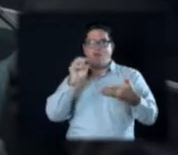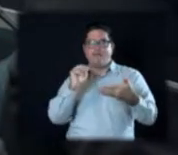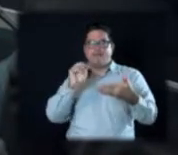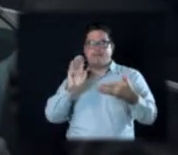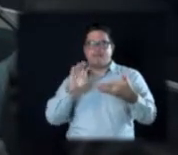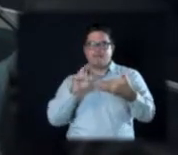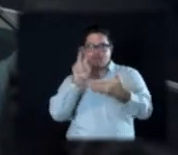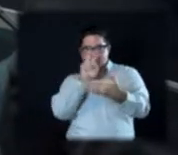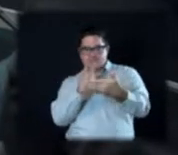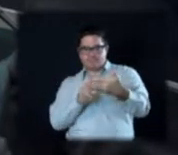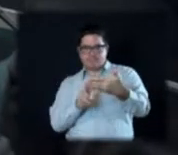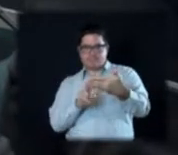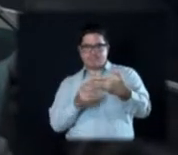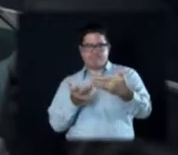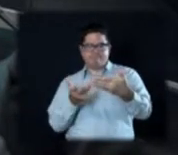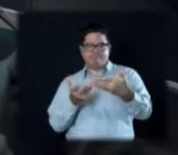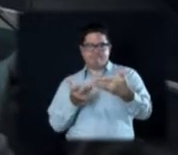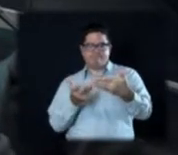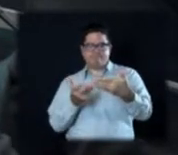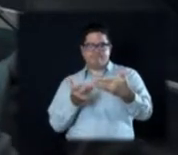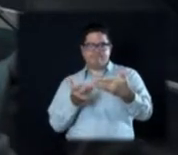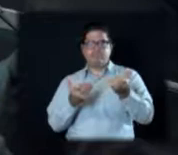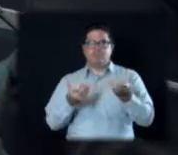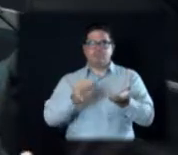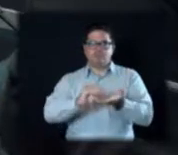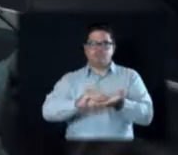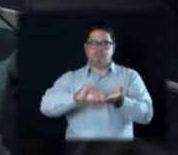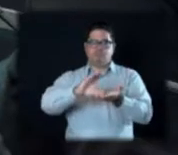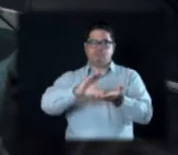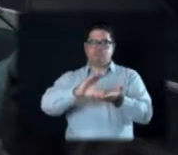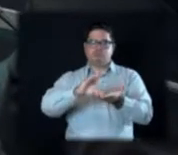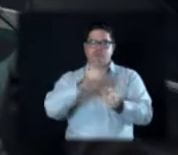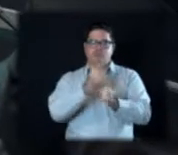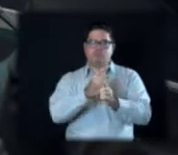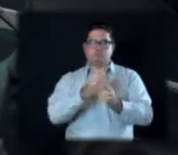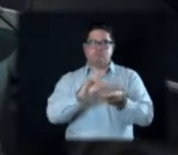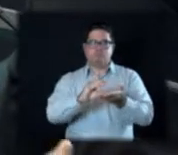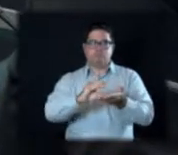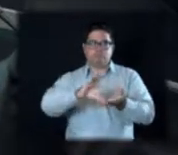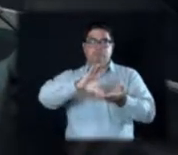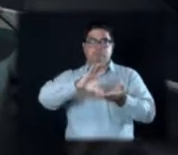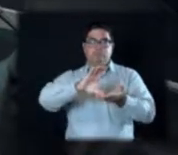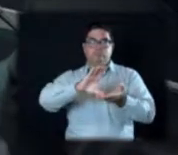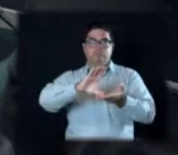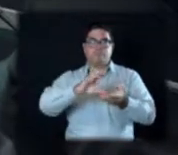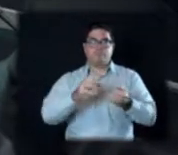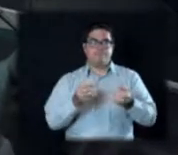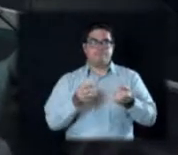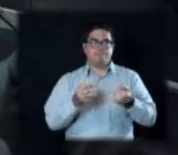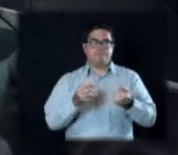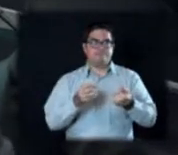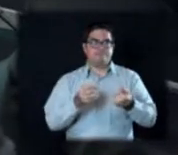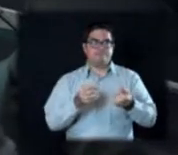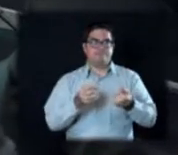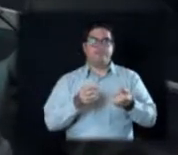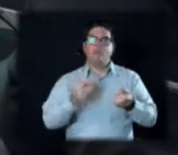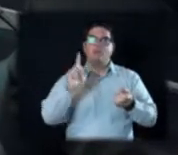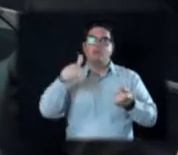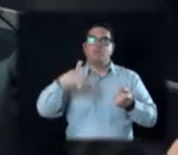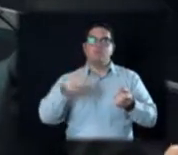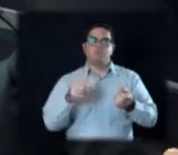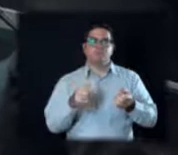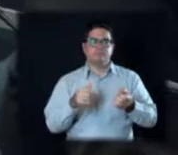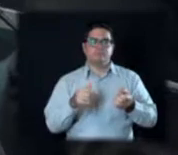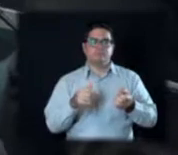OGP, ese gasto no va a estar de acuerdo al presupuesto porque esa es la cantidad asignada.